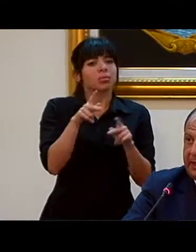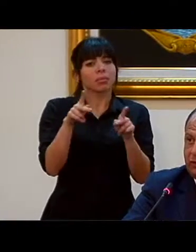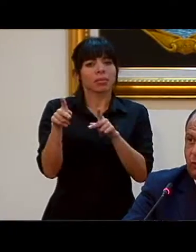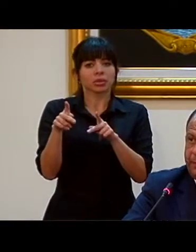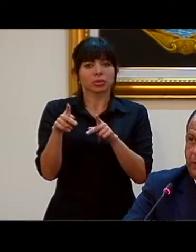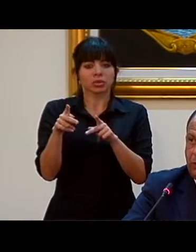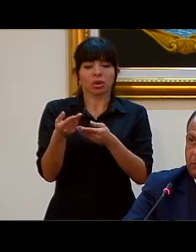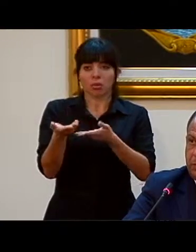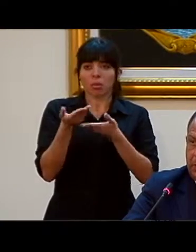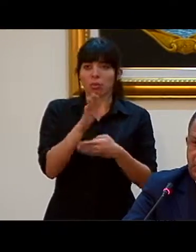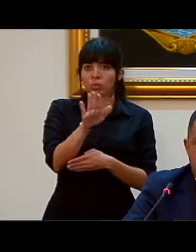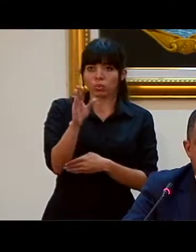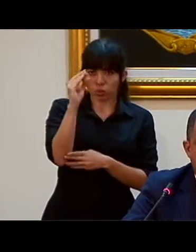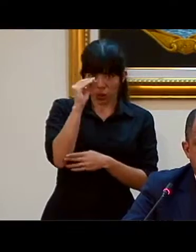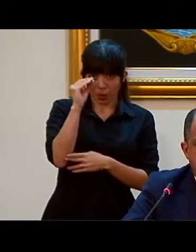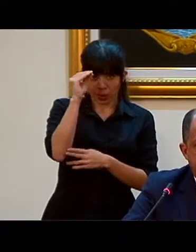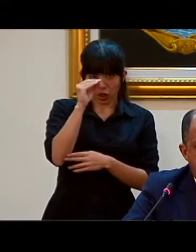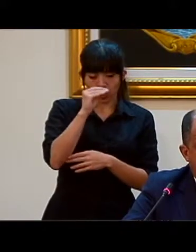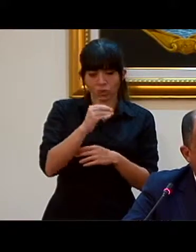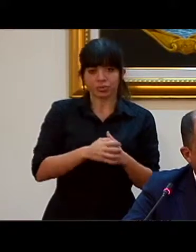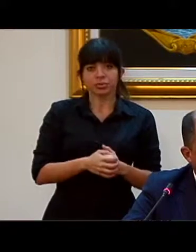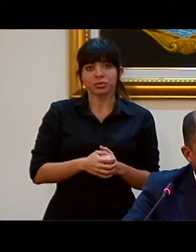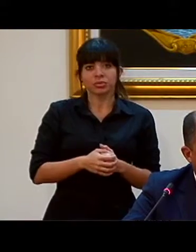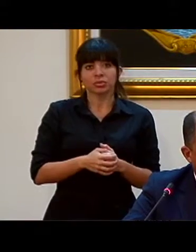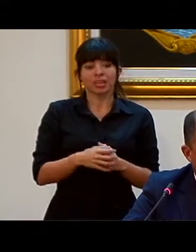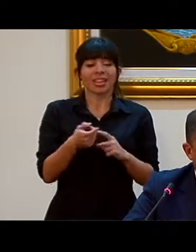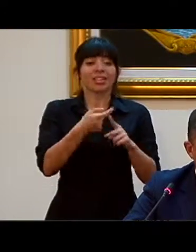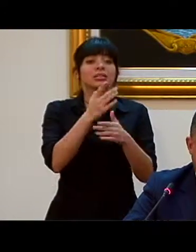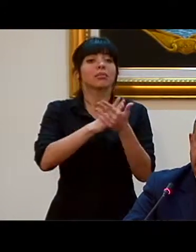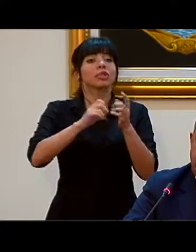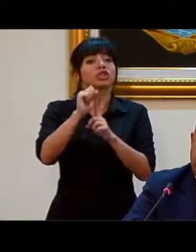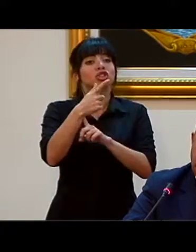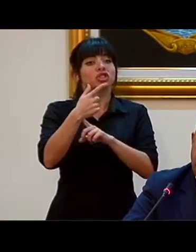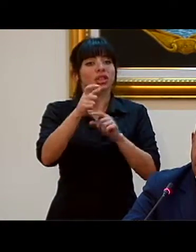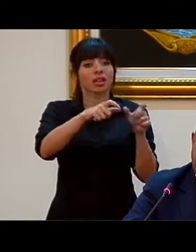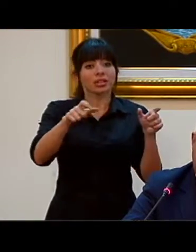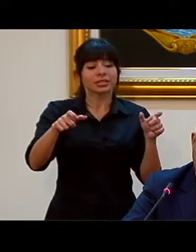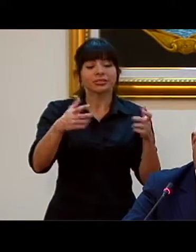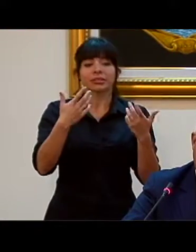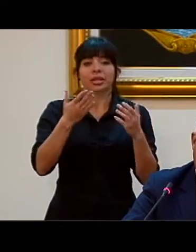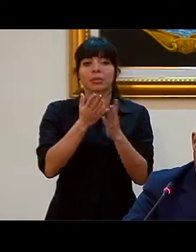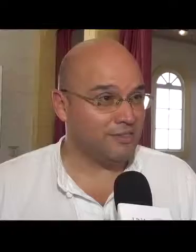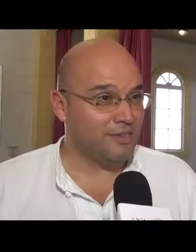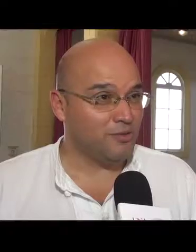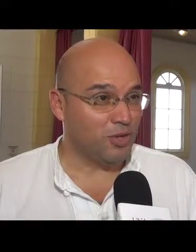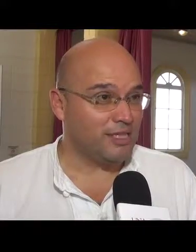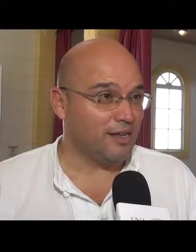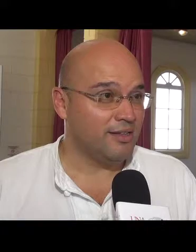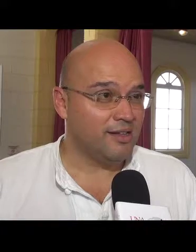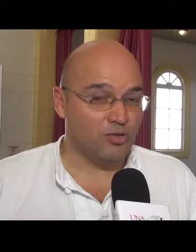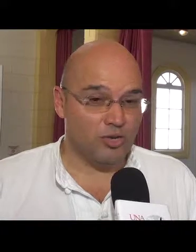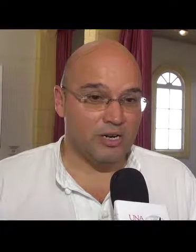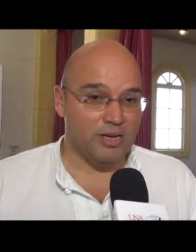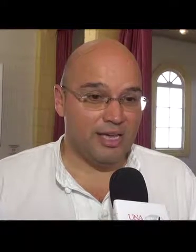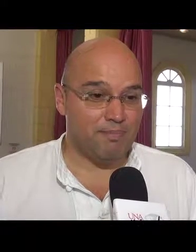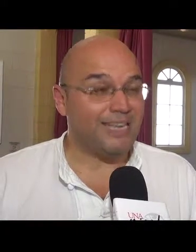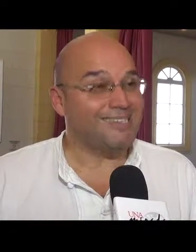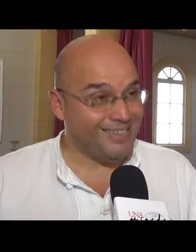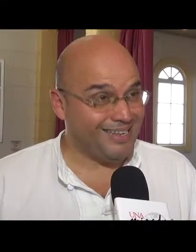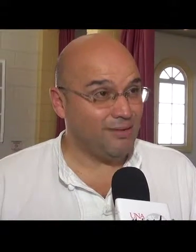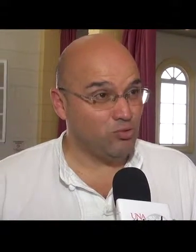sinceridad, la Cancillería no es un agente activo en el tema del ingreso a la ODC. Entonces estamos tomando las